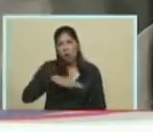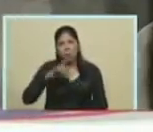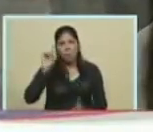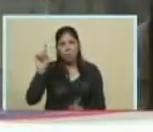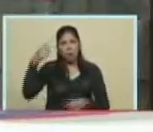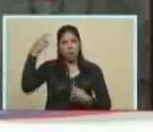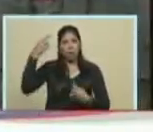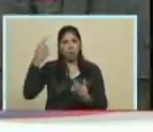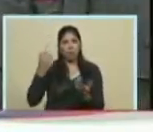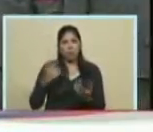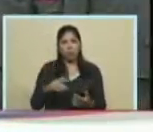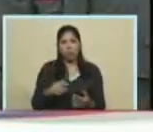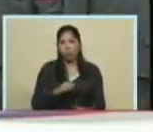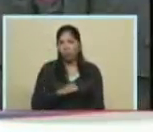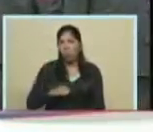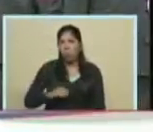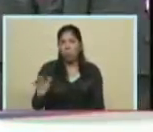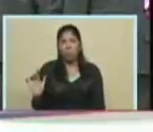huérfano.